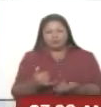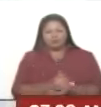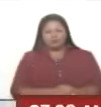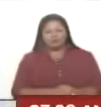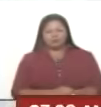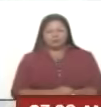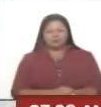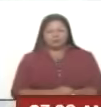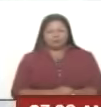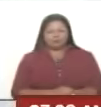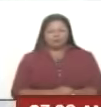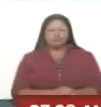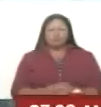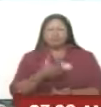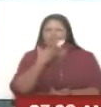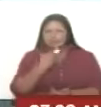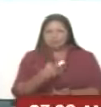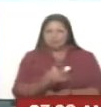En diciembre.